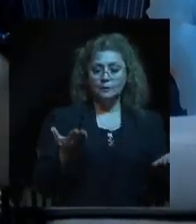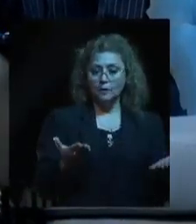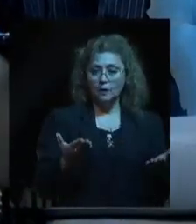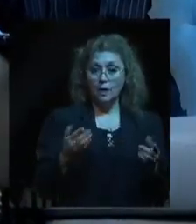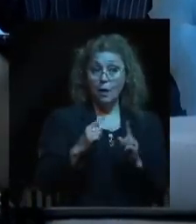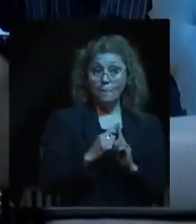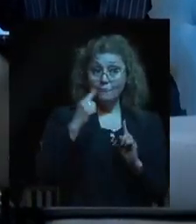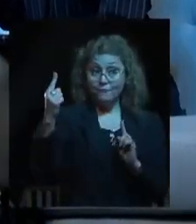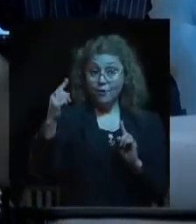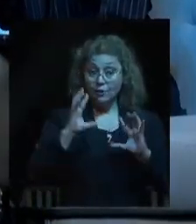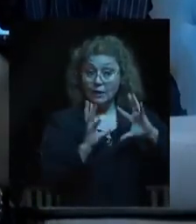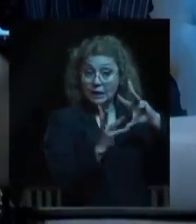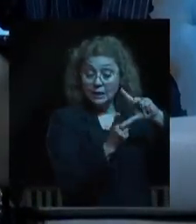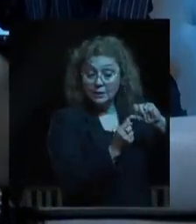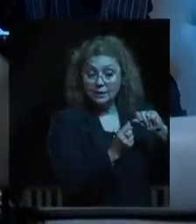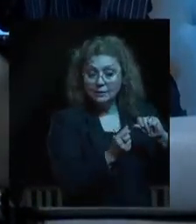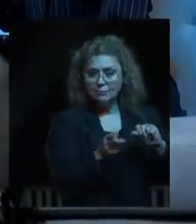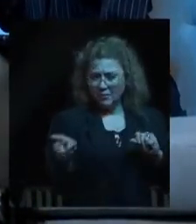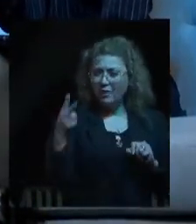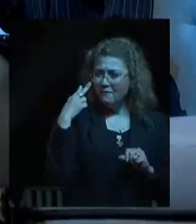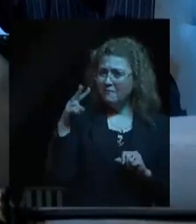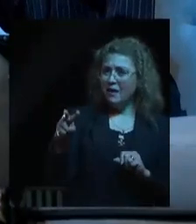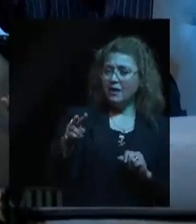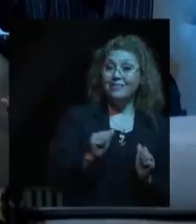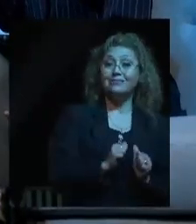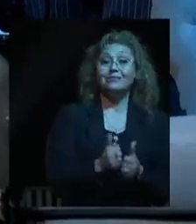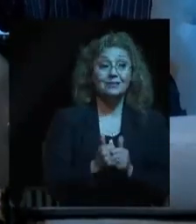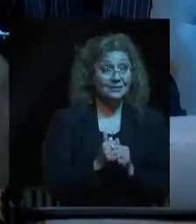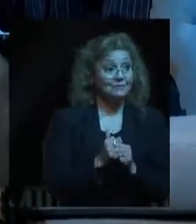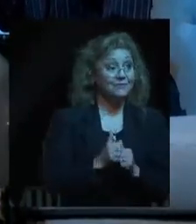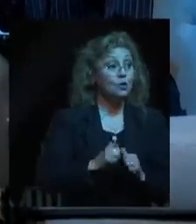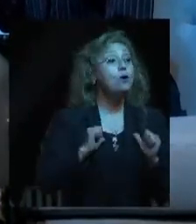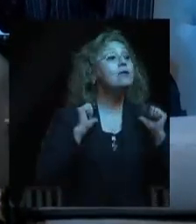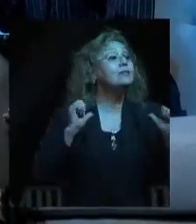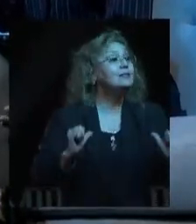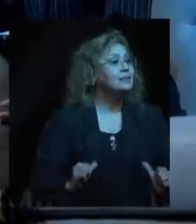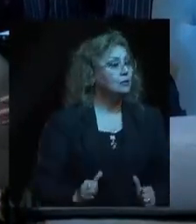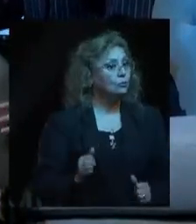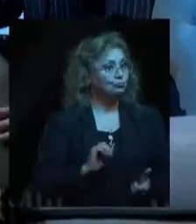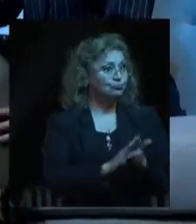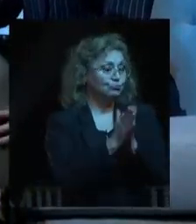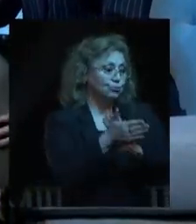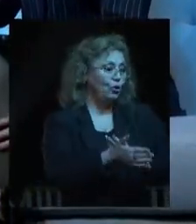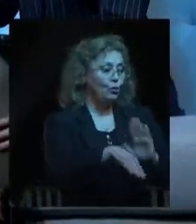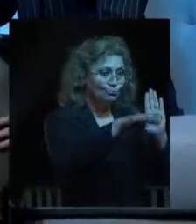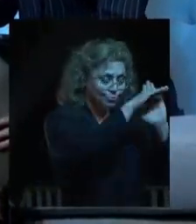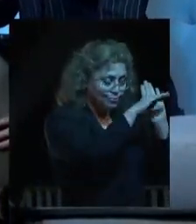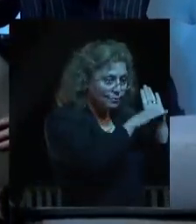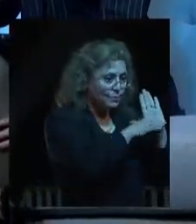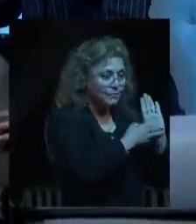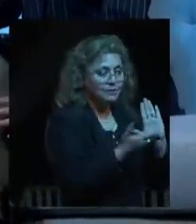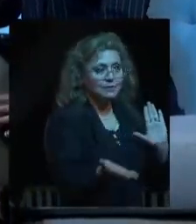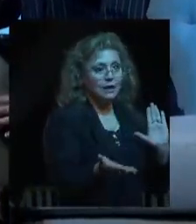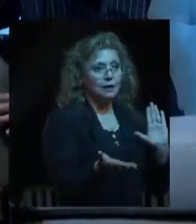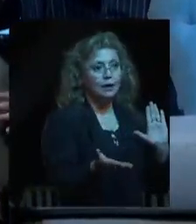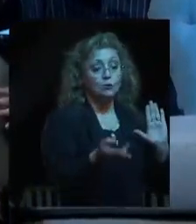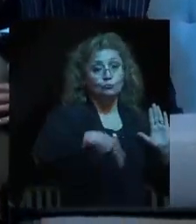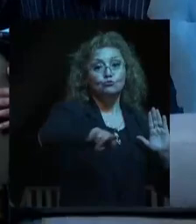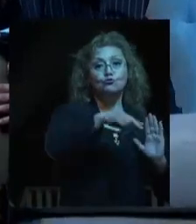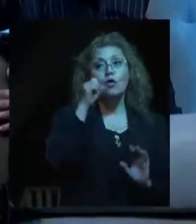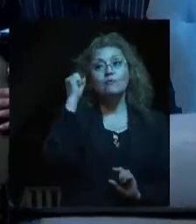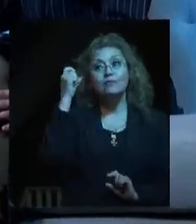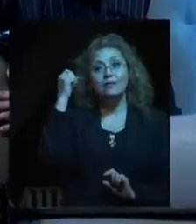fuera de nuestro planeta. ¿Cómo usted ve los desafíos éticos de todo esto? O sea, al final entendemos de que